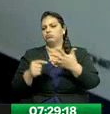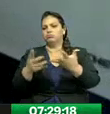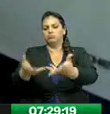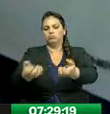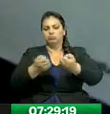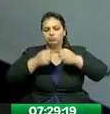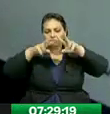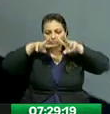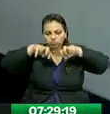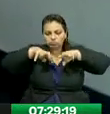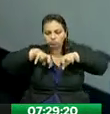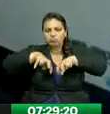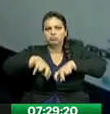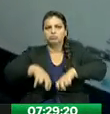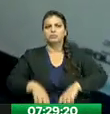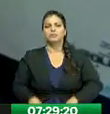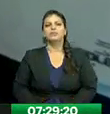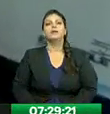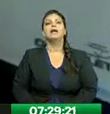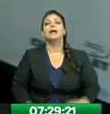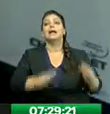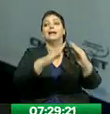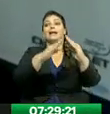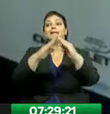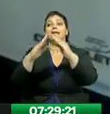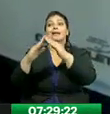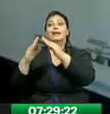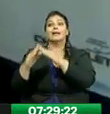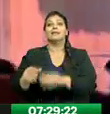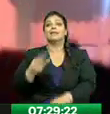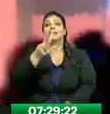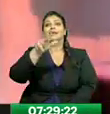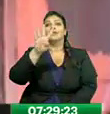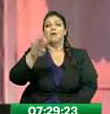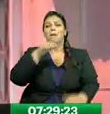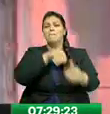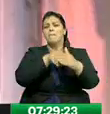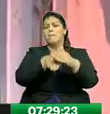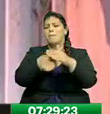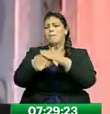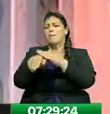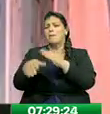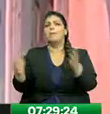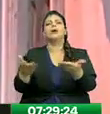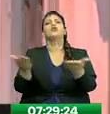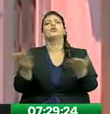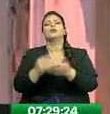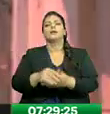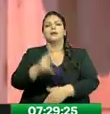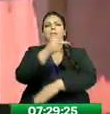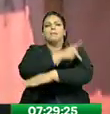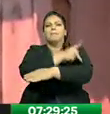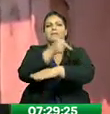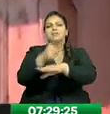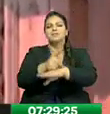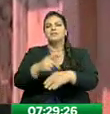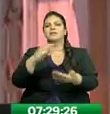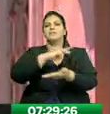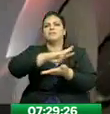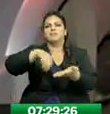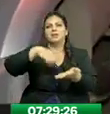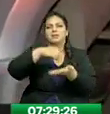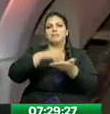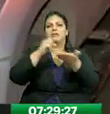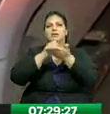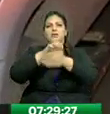Se realizaron 34 allanamientos en 6 provincias: Pichincha, Manabí, Los Ríos,